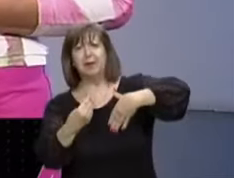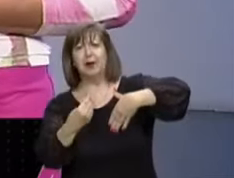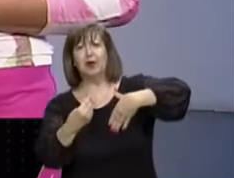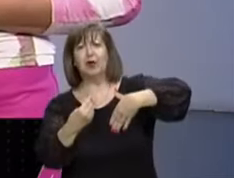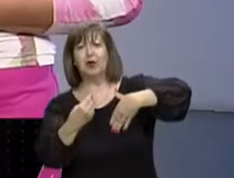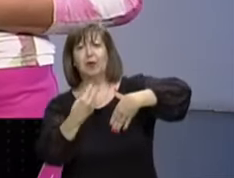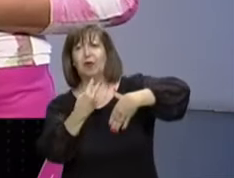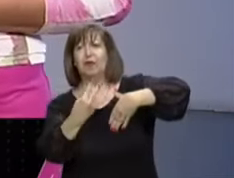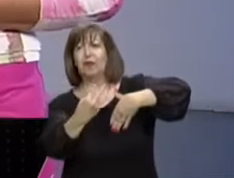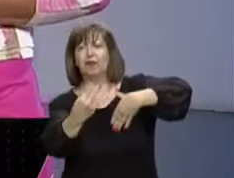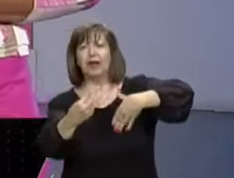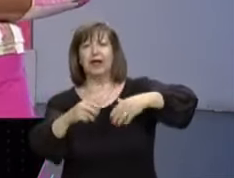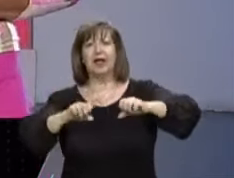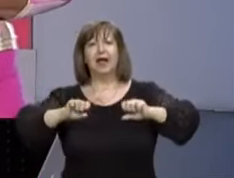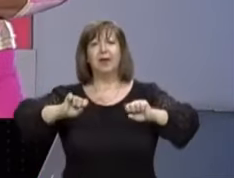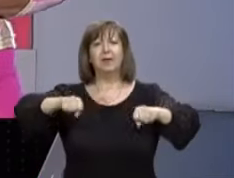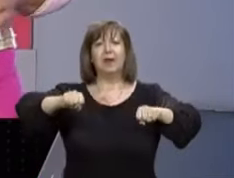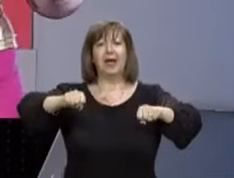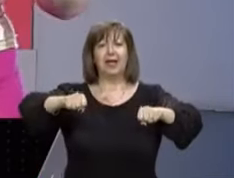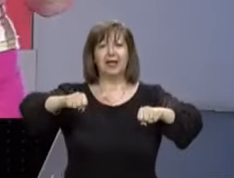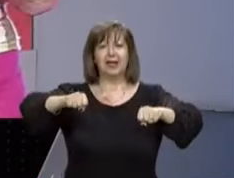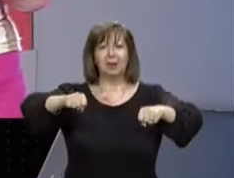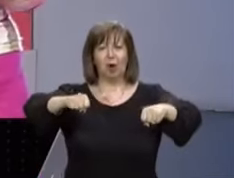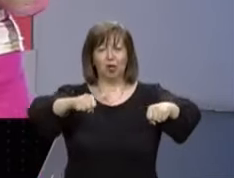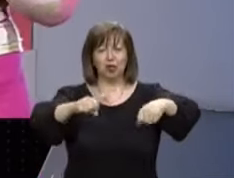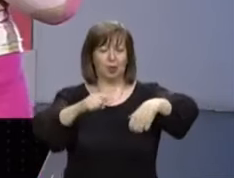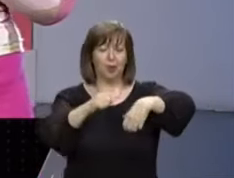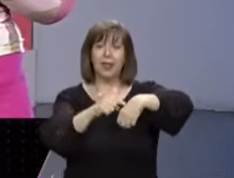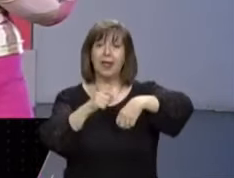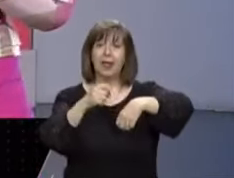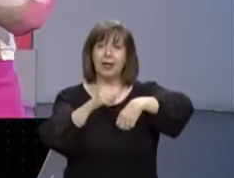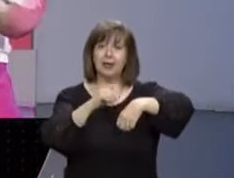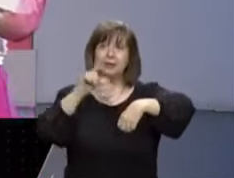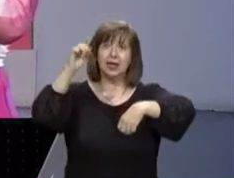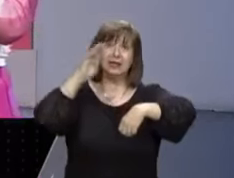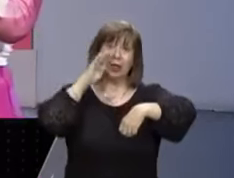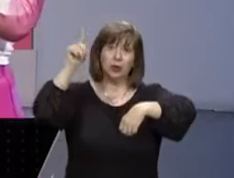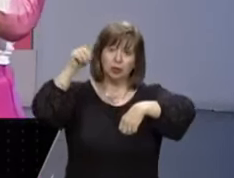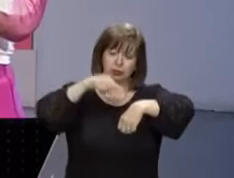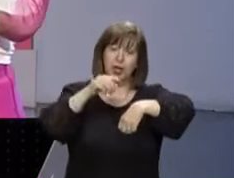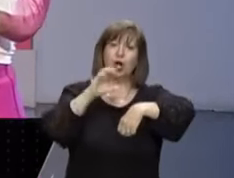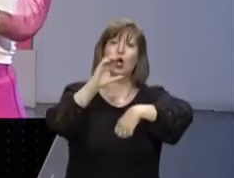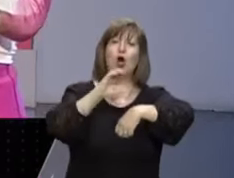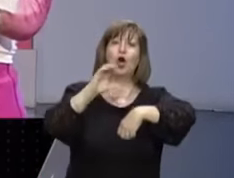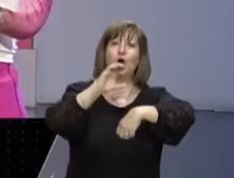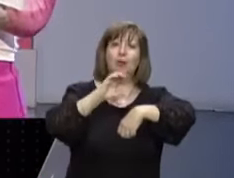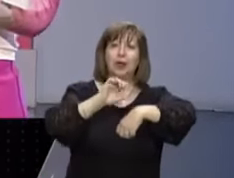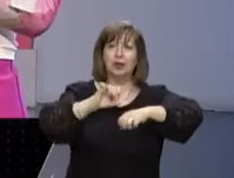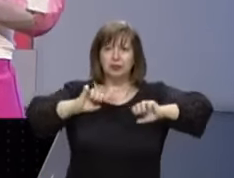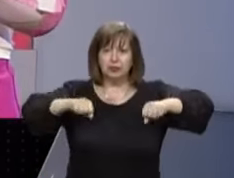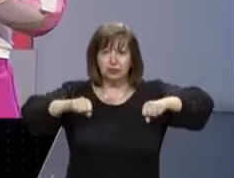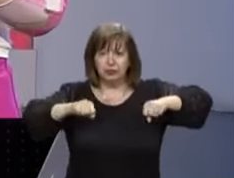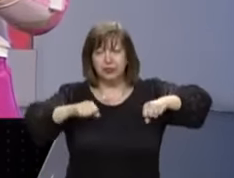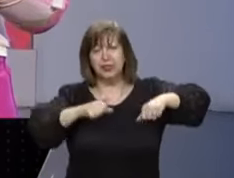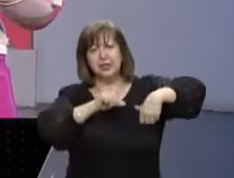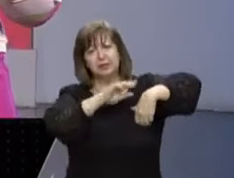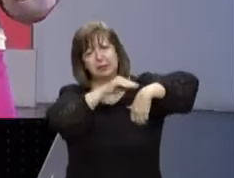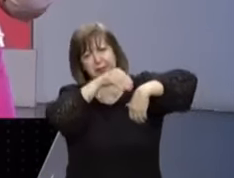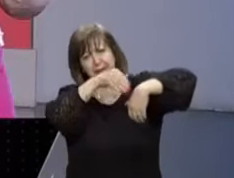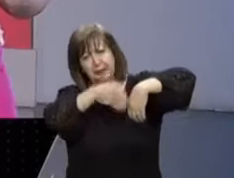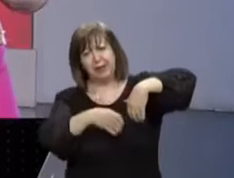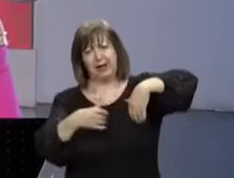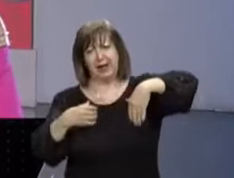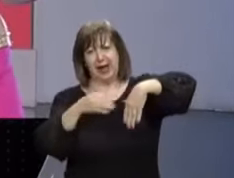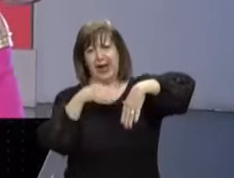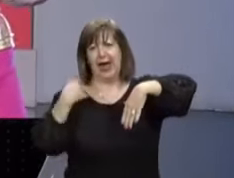hace 2 años salió de Medellín, en Colombia, está recorriendo diferentes países, llega a Mendoza y ¿qué es lo que pasó? Le robaron la moto.